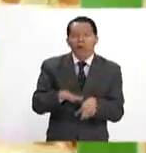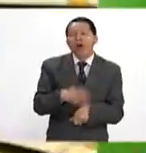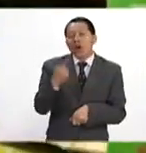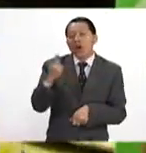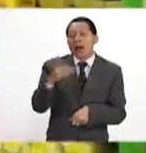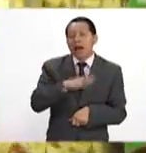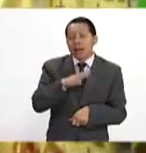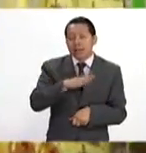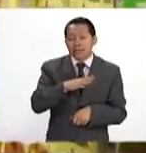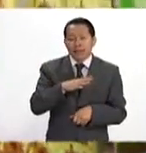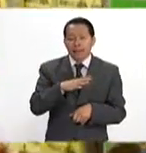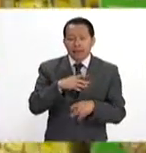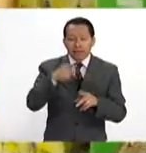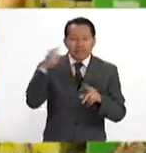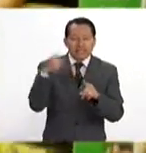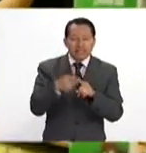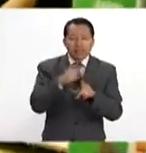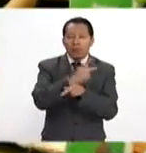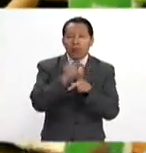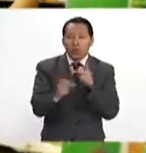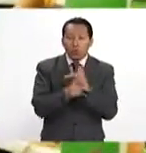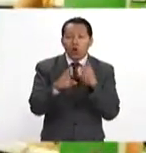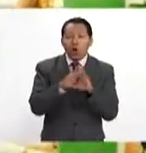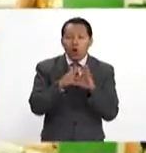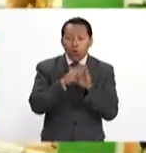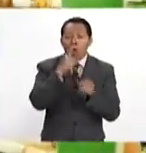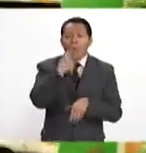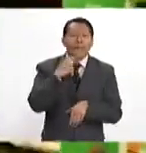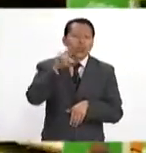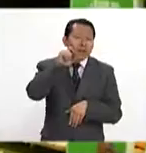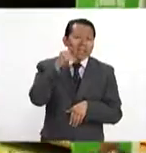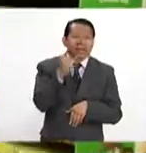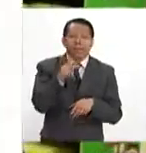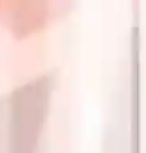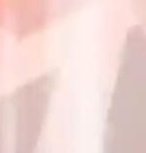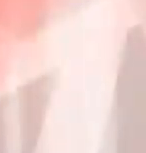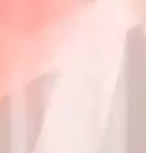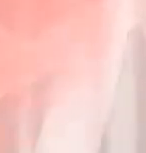al aumento en específico de productos como el jitomate y la papa.